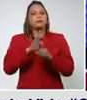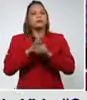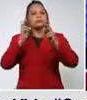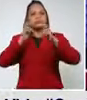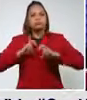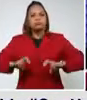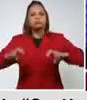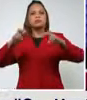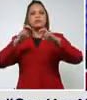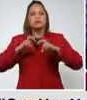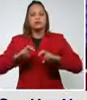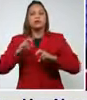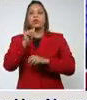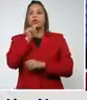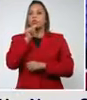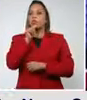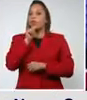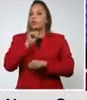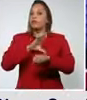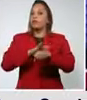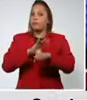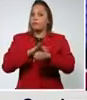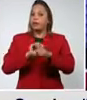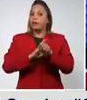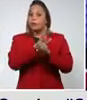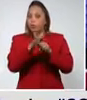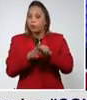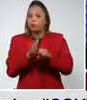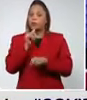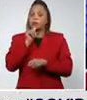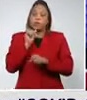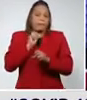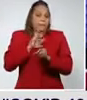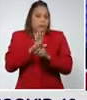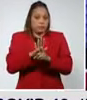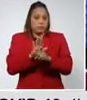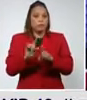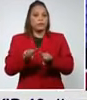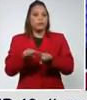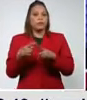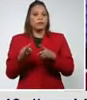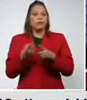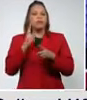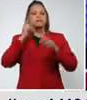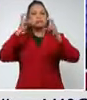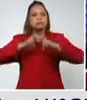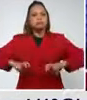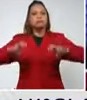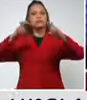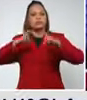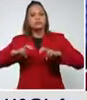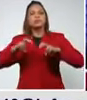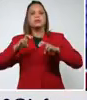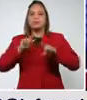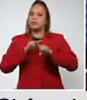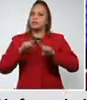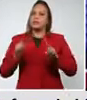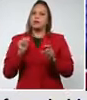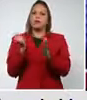la enfermedad de COVID-19 y se hizo el diagnóstico de la